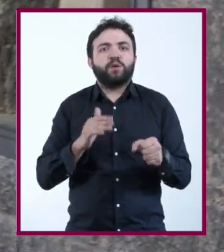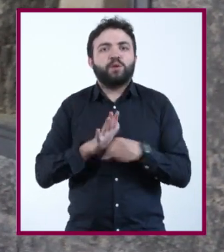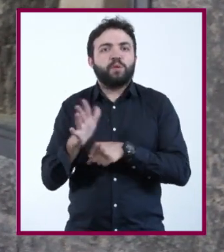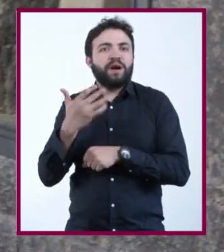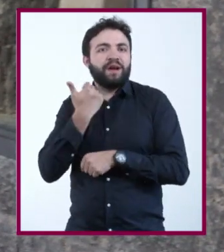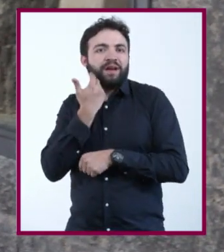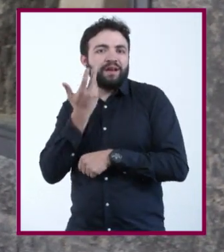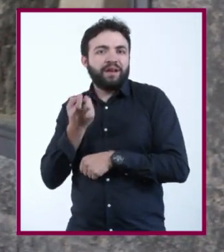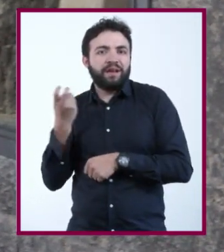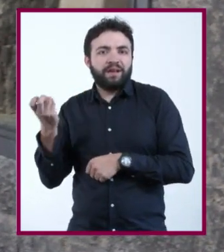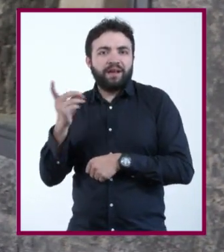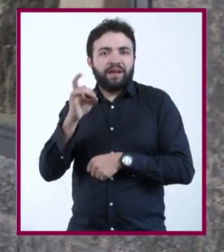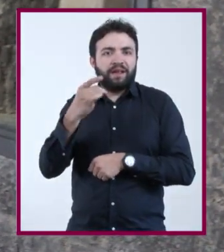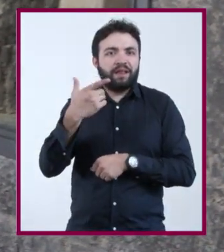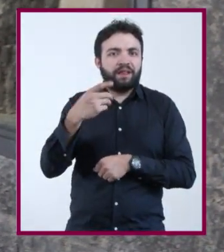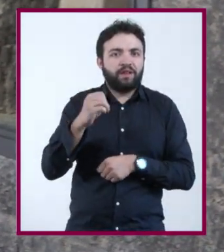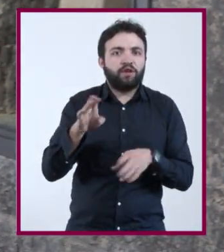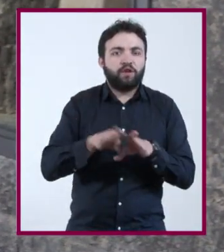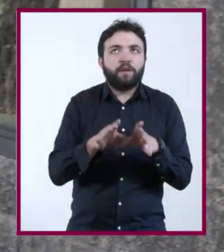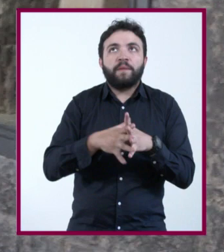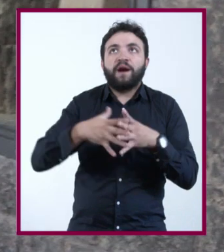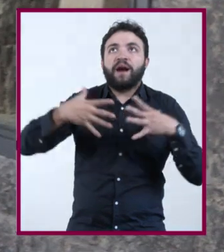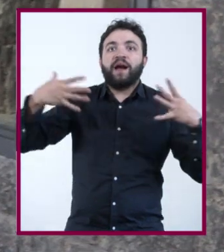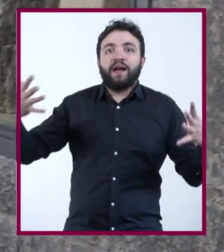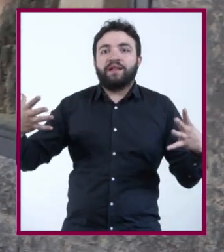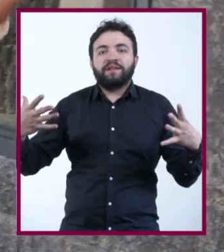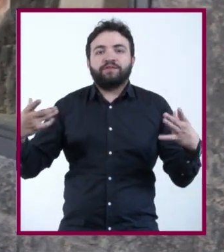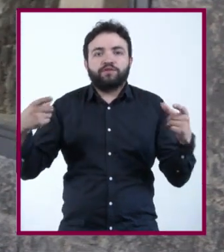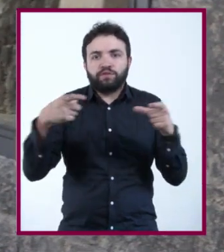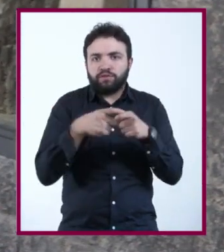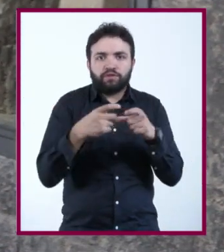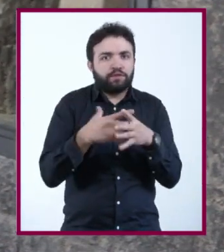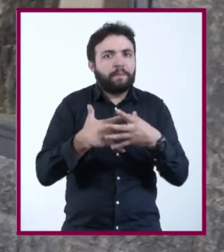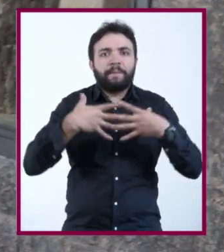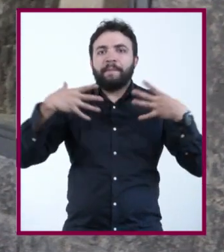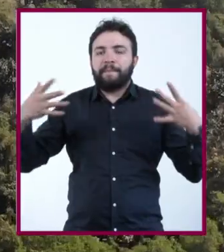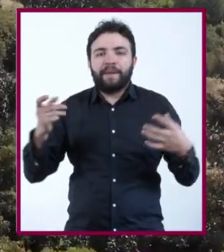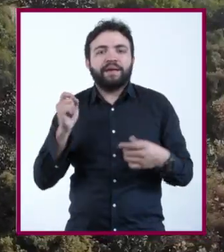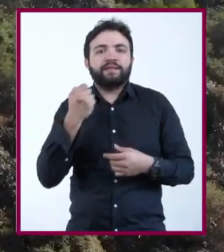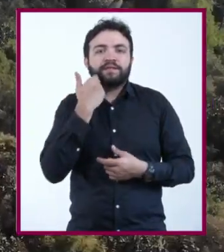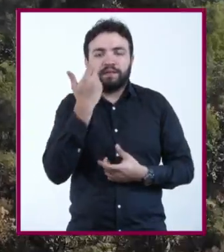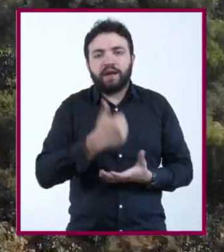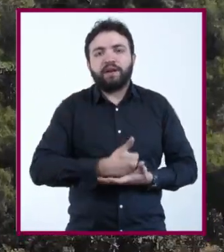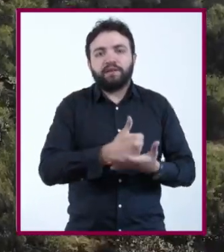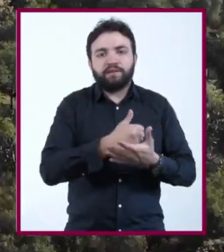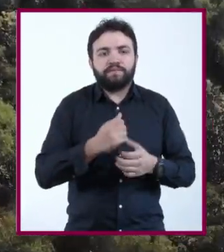vez entender exactamente qué era lo que quería más en un macro que en un micro.